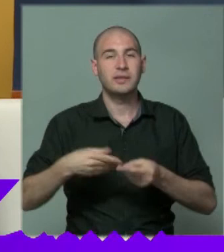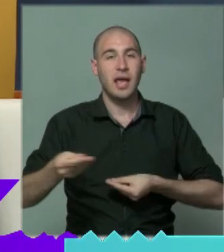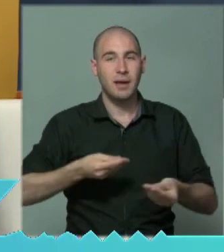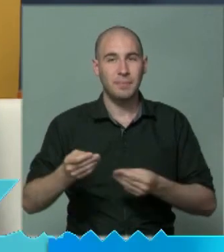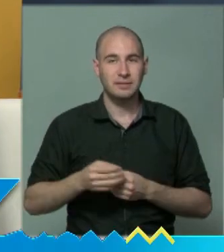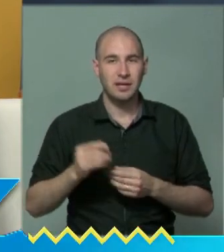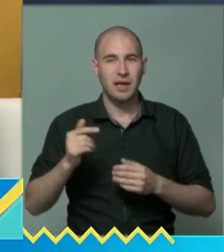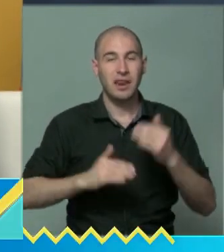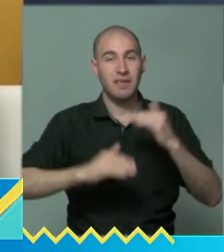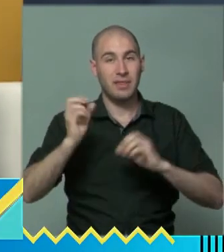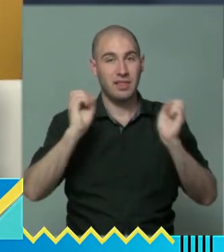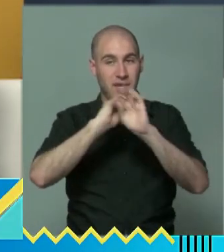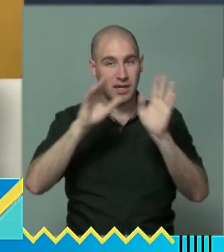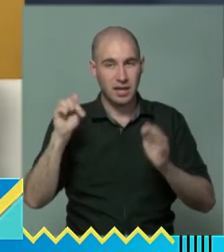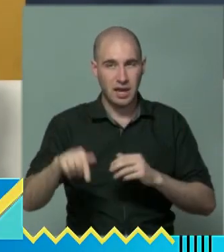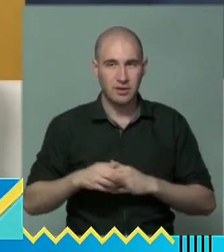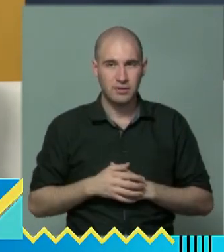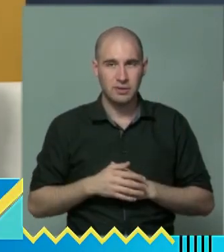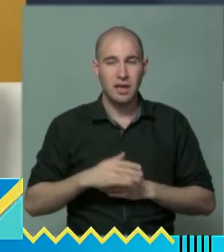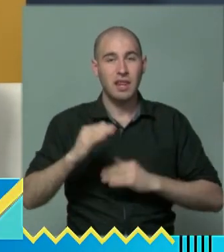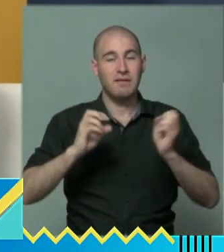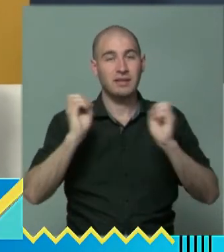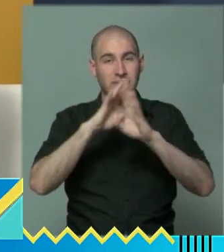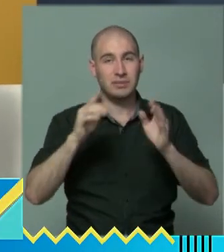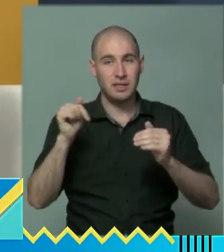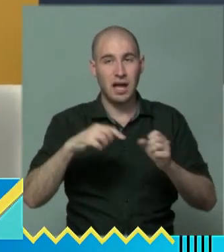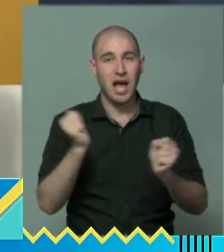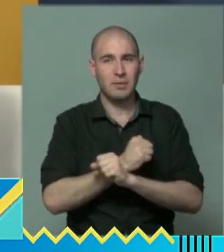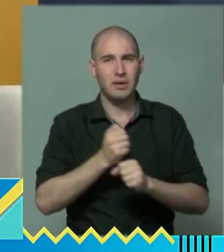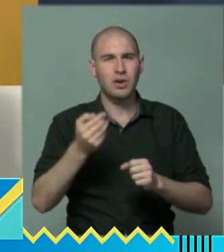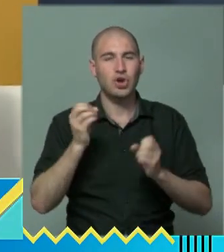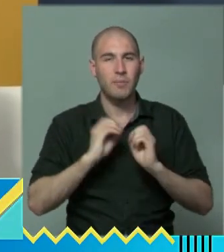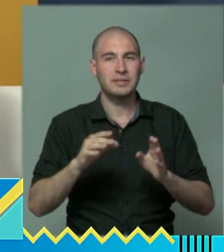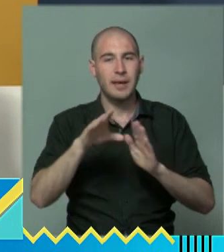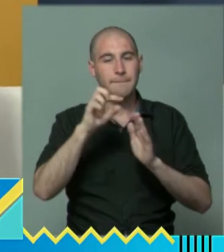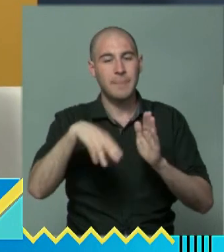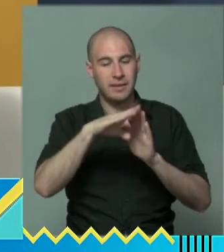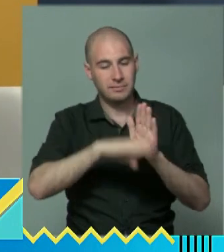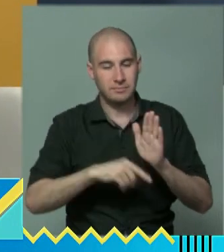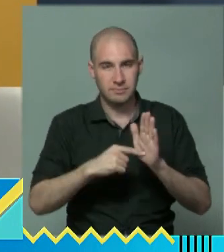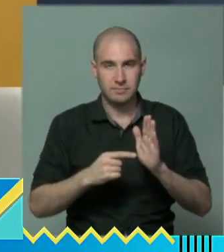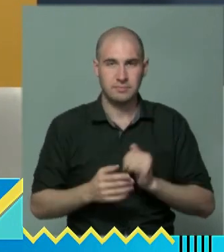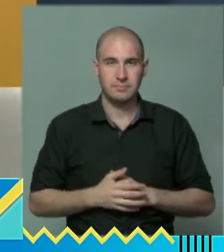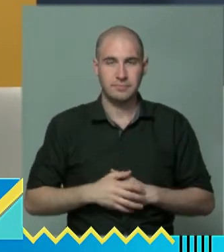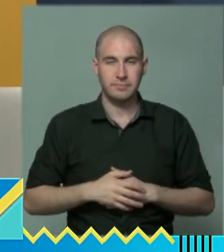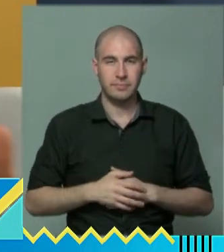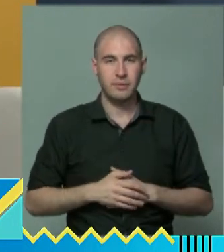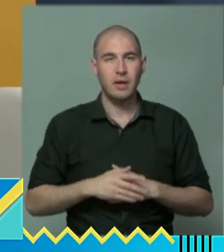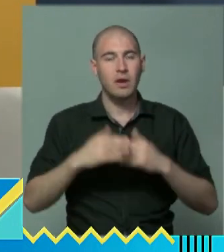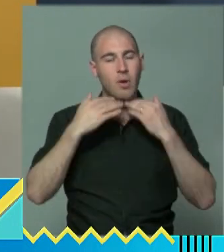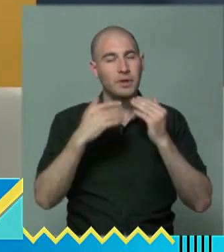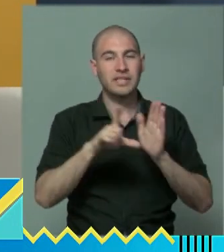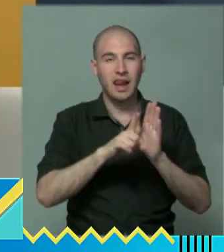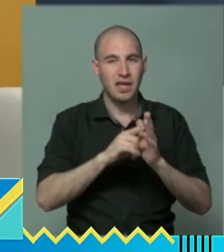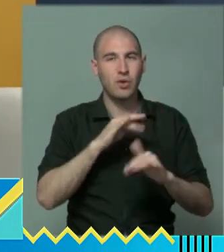empresa que tiene niveles de transparencia. Y tiene niveles de transparencia acreditados con la implementación de estos planes. Más allá de que la